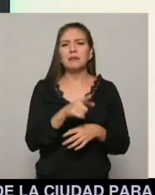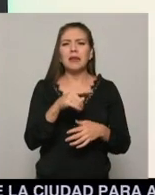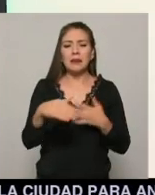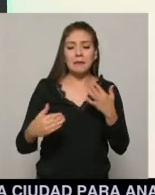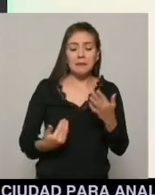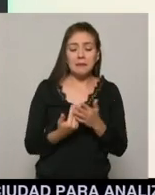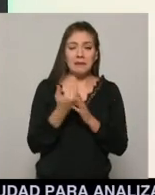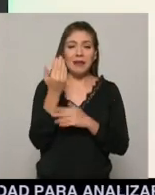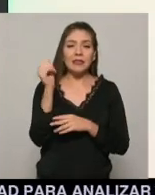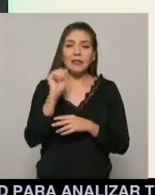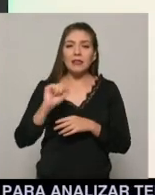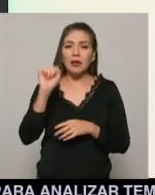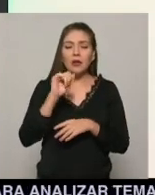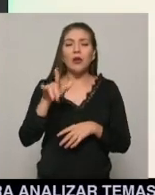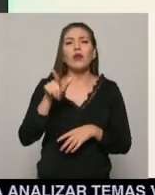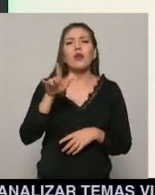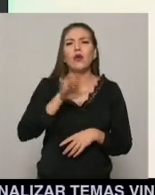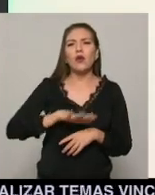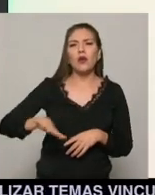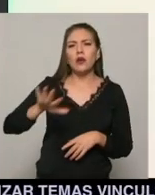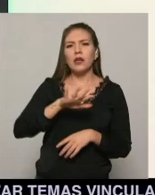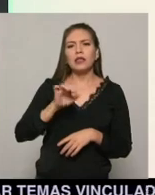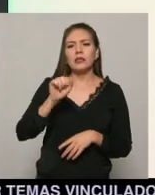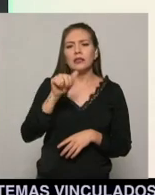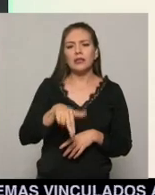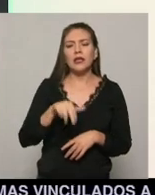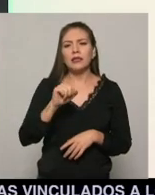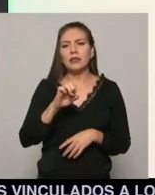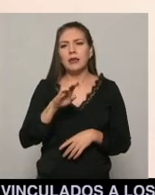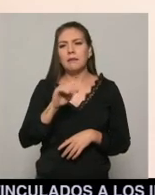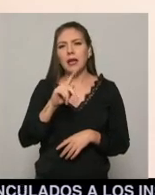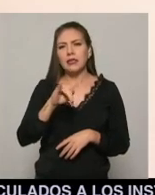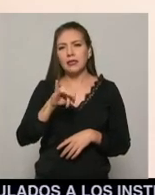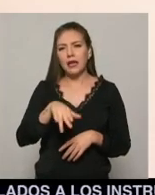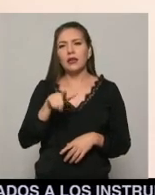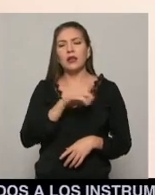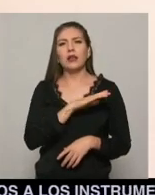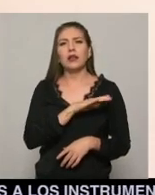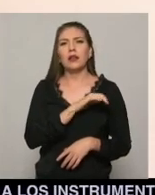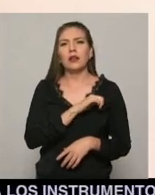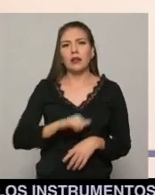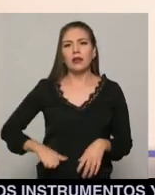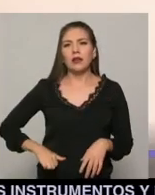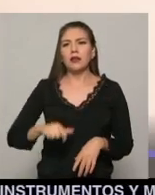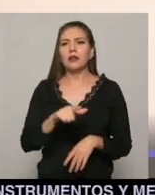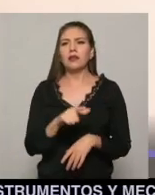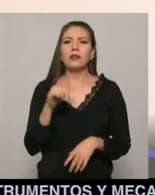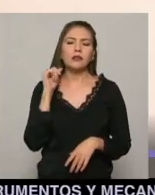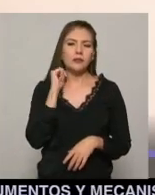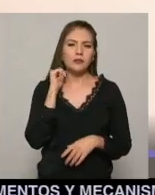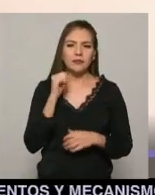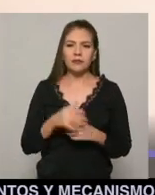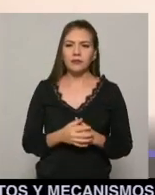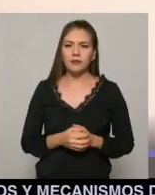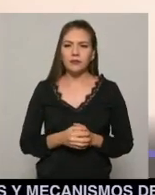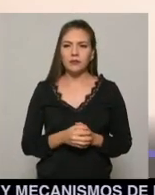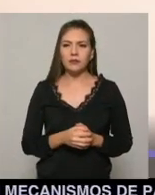del sábado en la colonia San Sebastián, en la alcaldía Azcapotzalco? Bueno, una chica fue a una